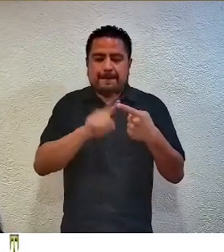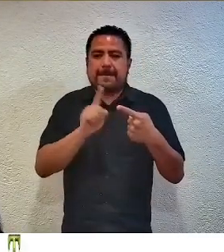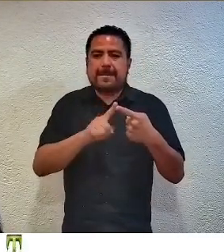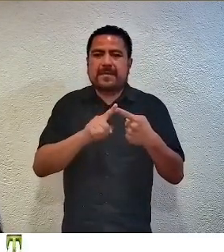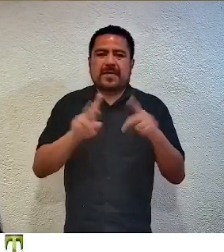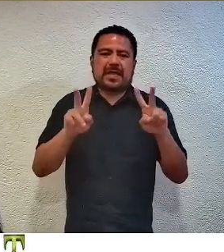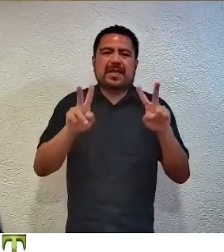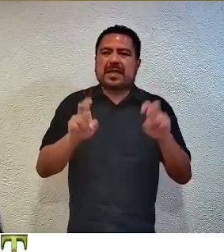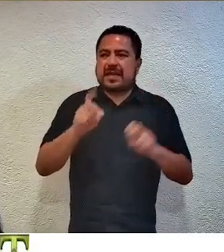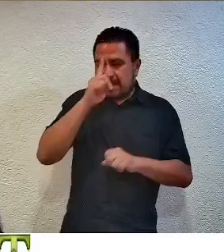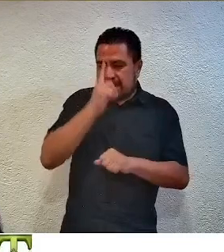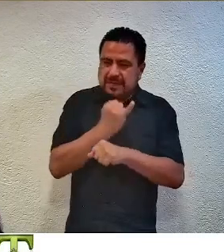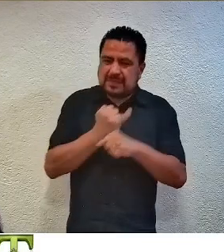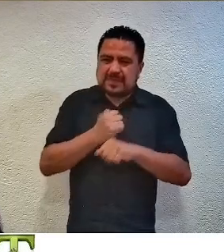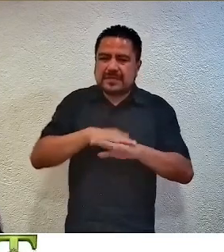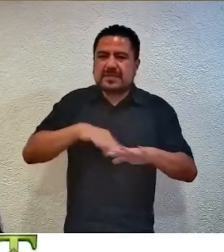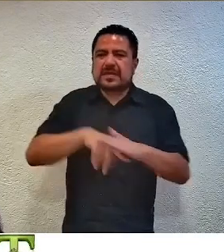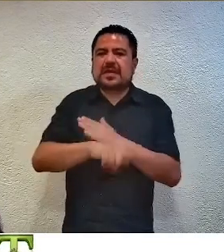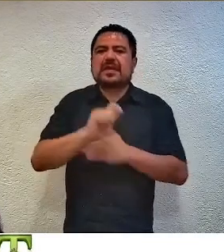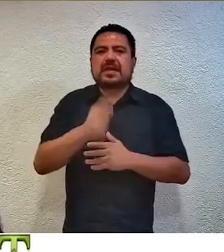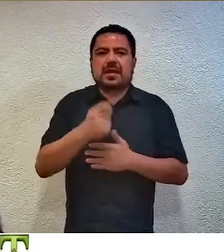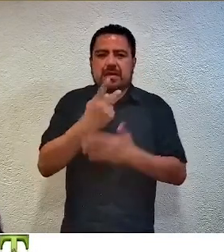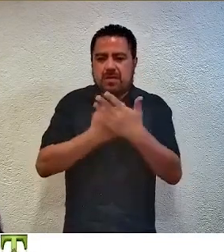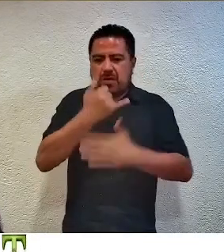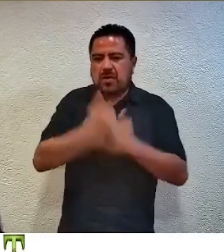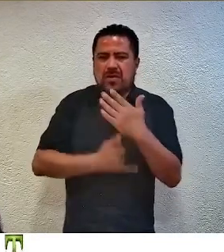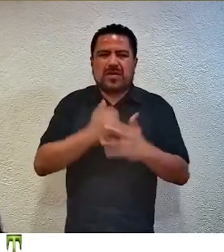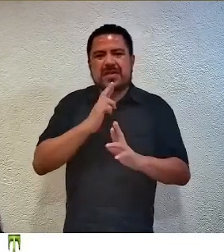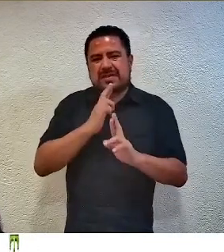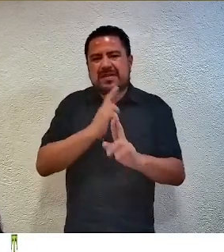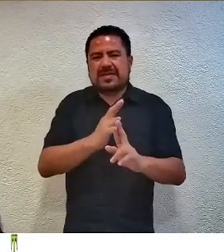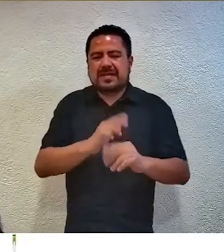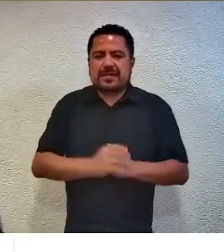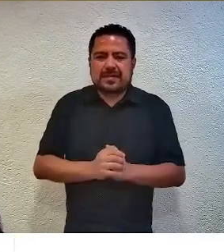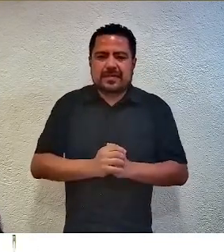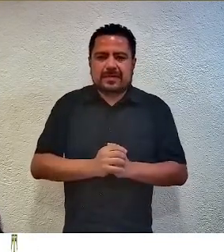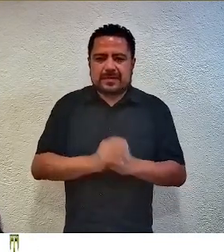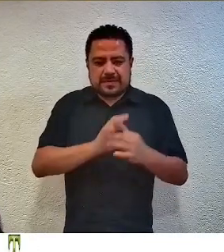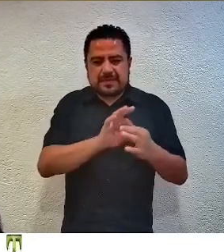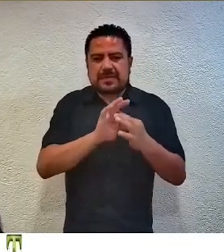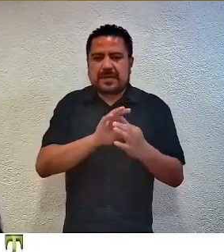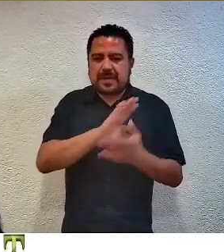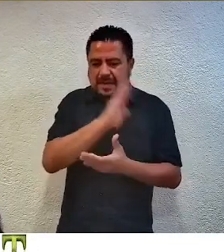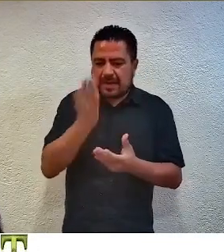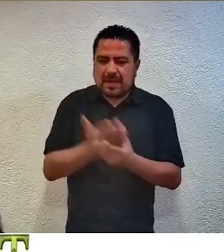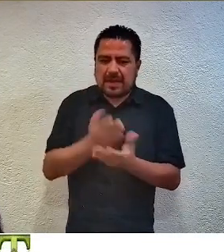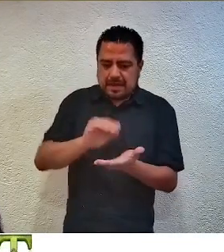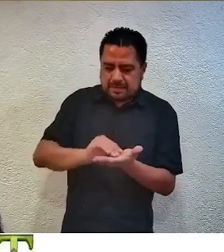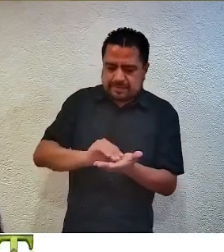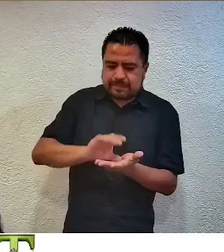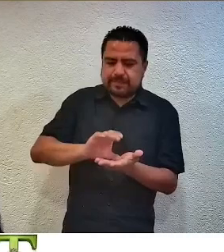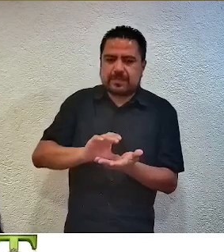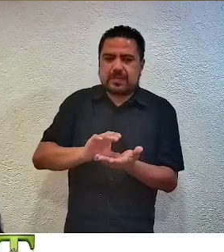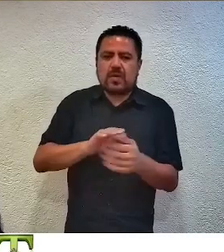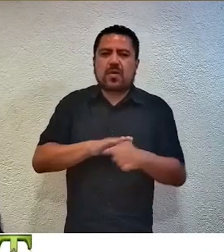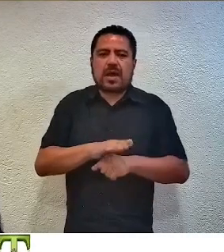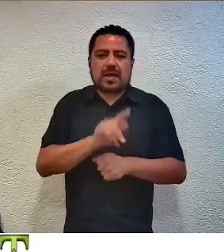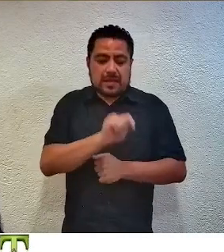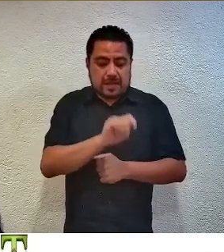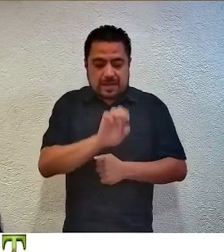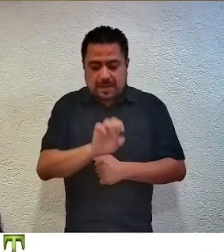listado para analizar y resolver corresponde al proyecto de resolución relativo a los expedientes identificados con la clave